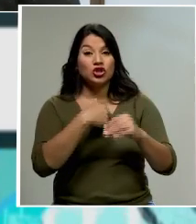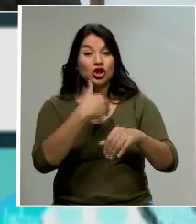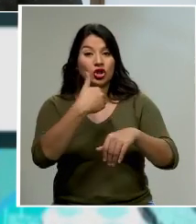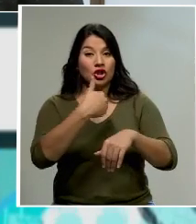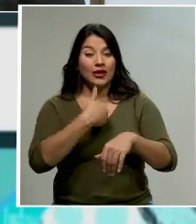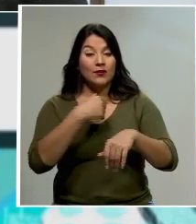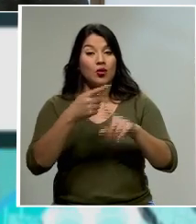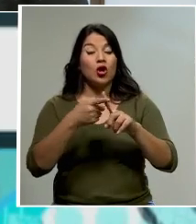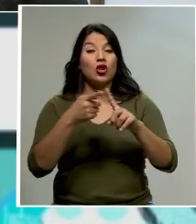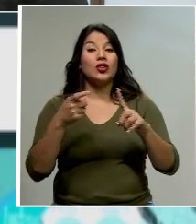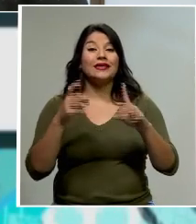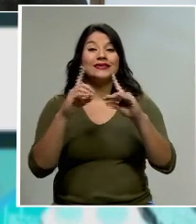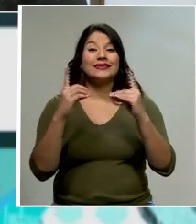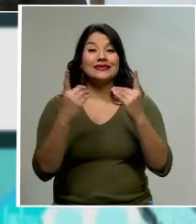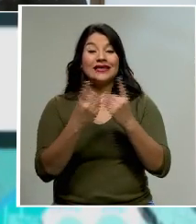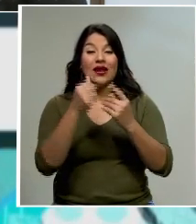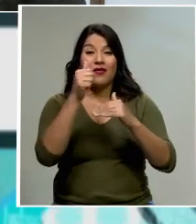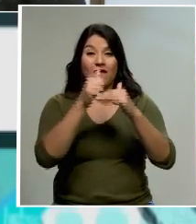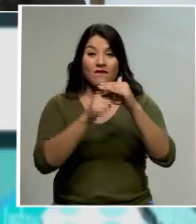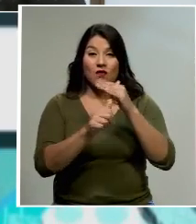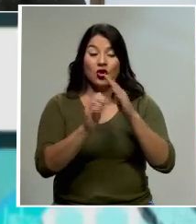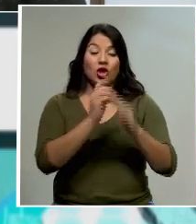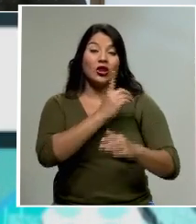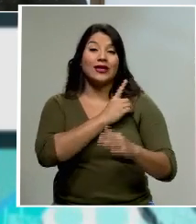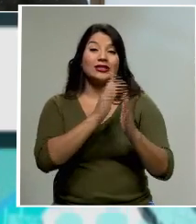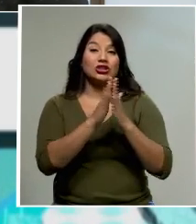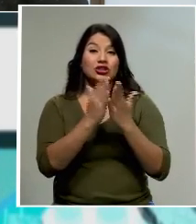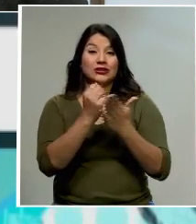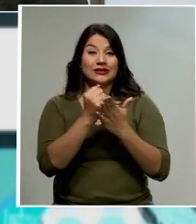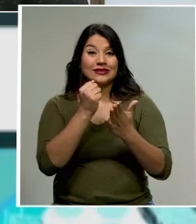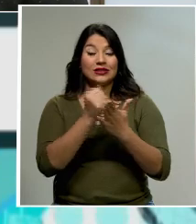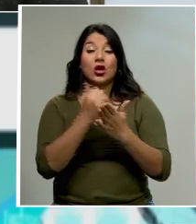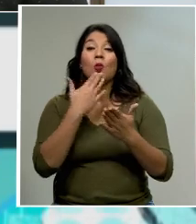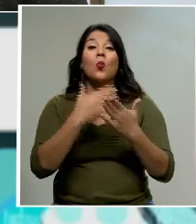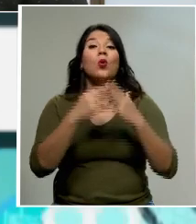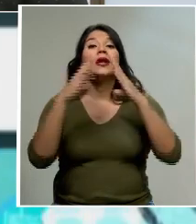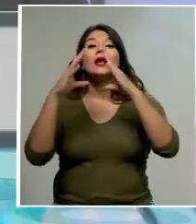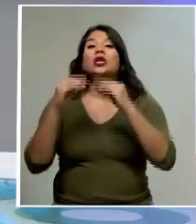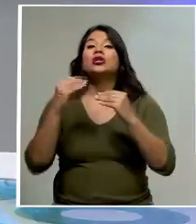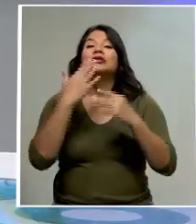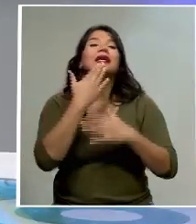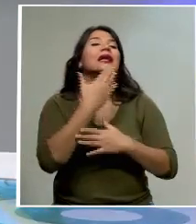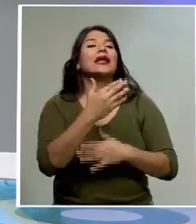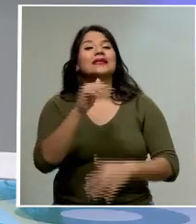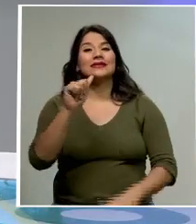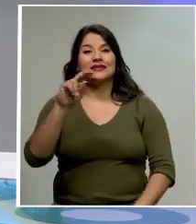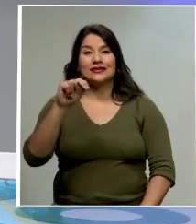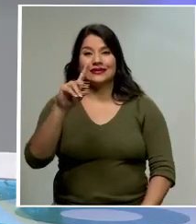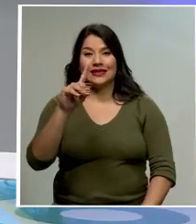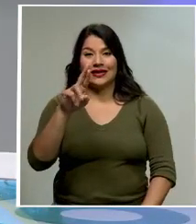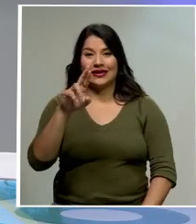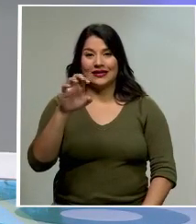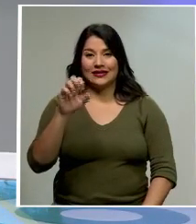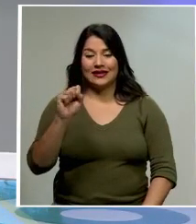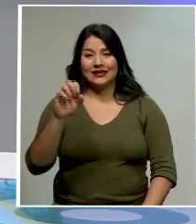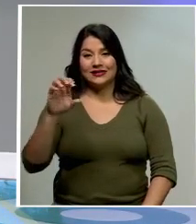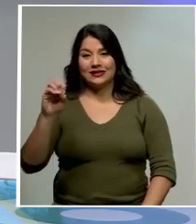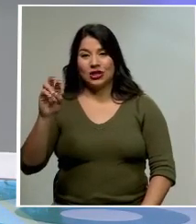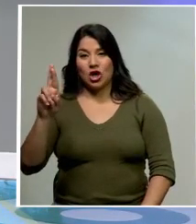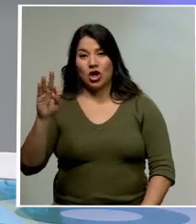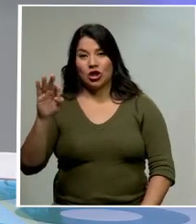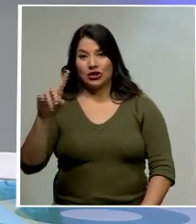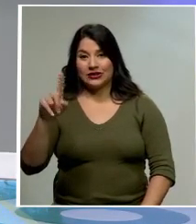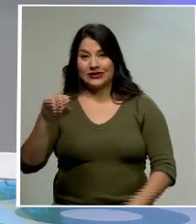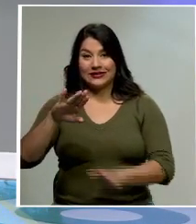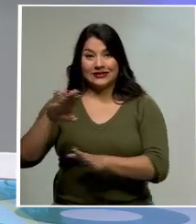de Refugio de Migración. Regreso con ustedes al estudio. Buenas noches. Gracias, Andrés Ortiz. Cambiamos de